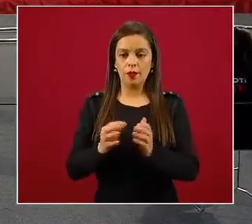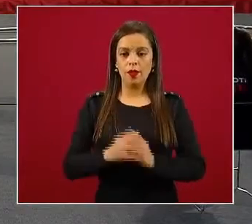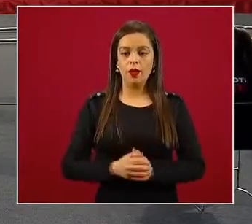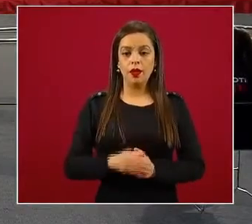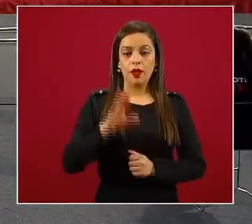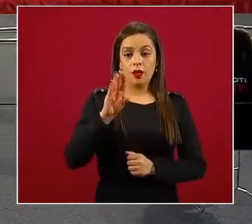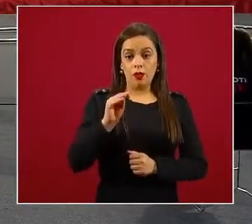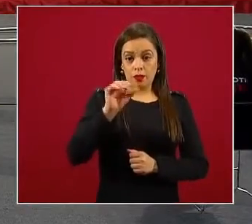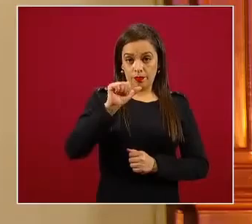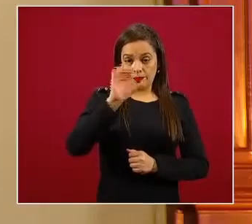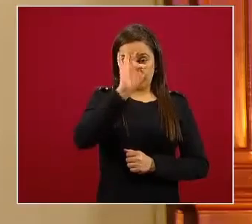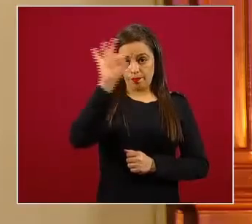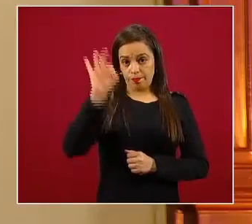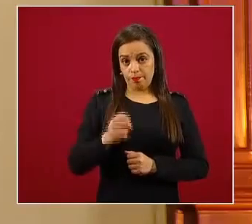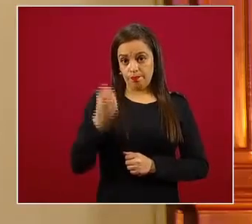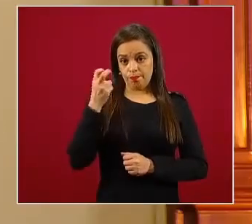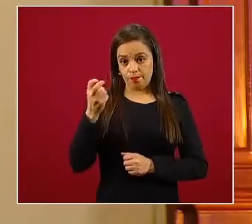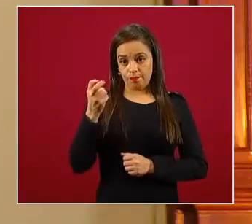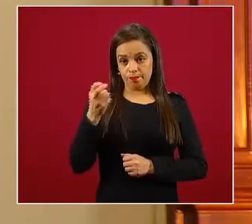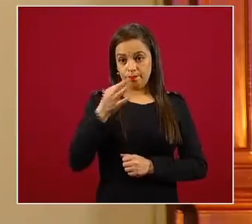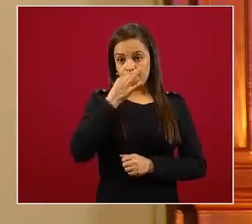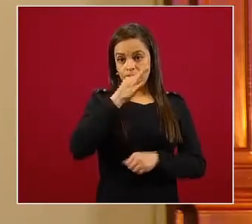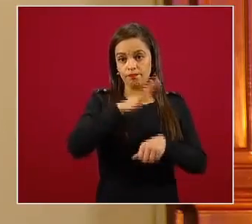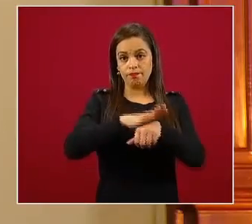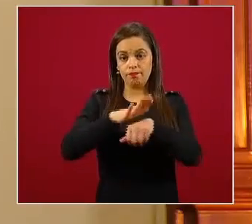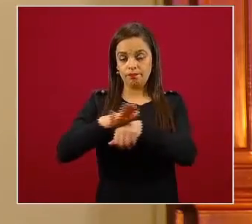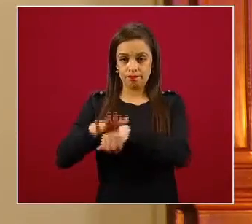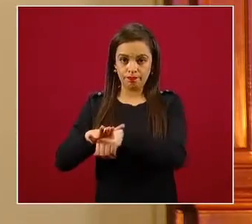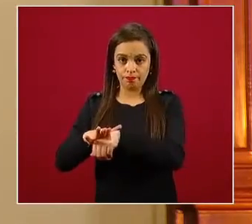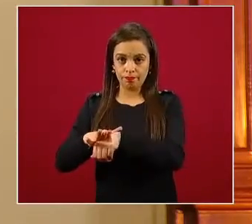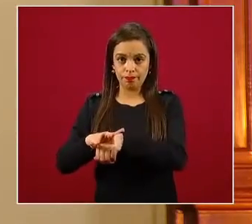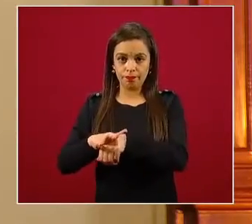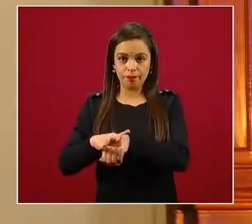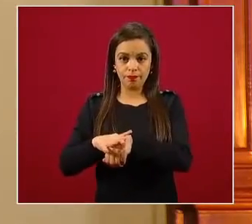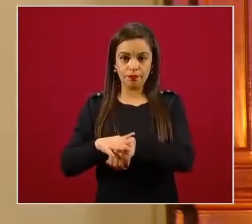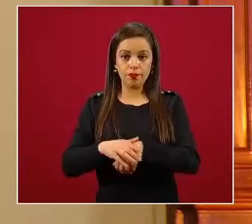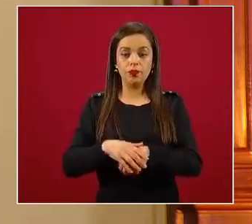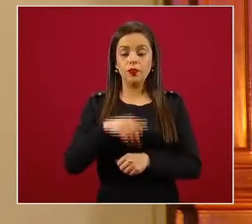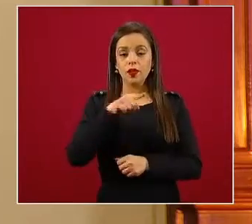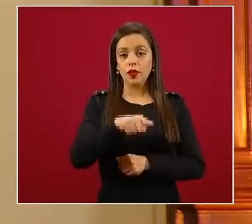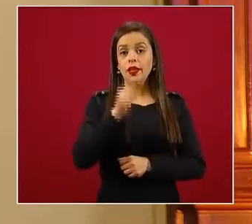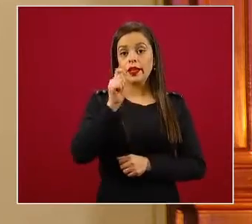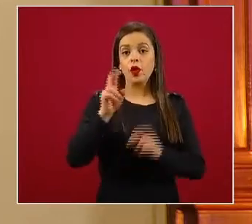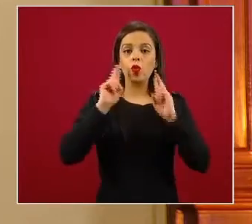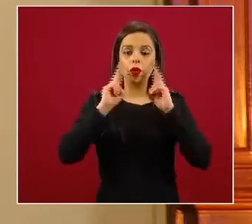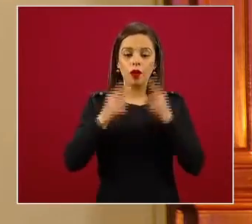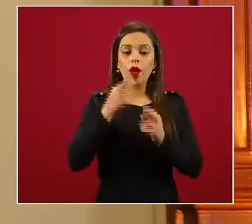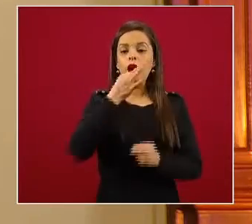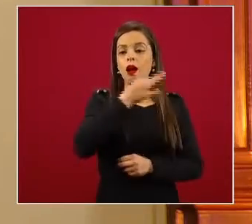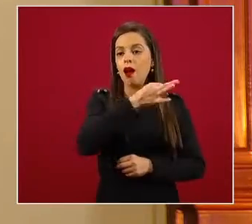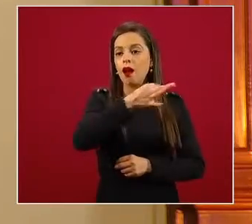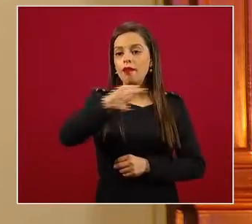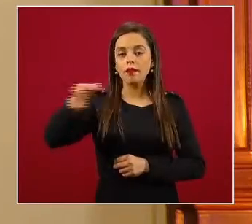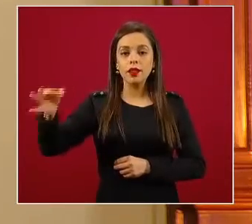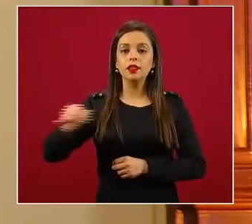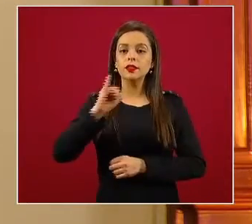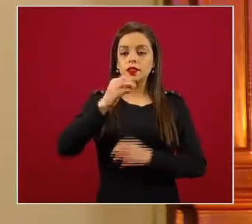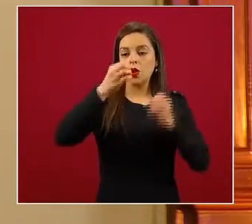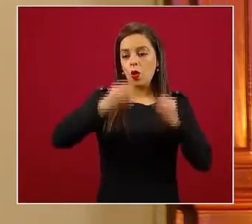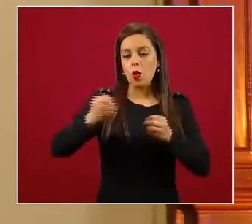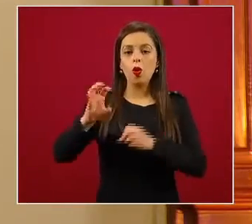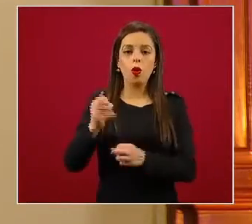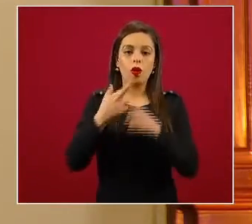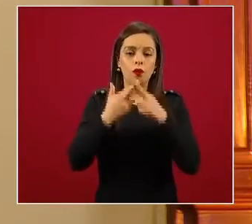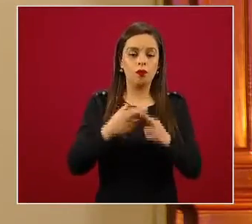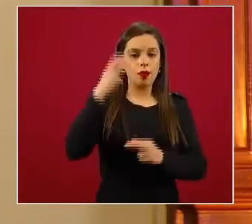96% es la tasa de notificación, son la proporción de unidades que han notificado su ocupación o su disponibilidad